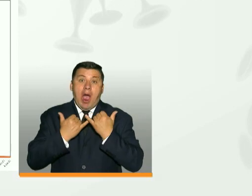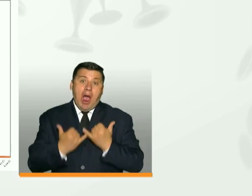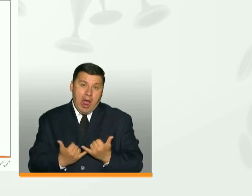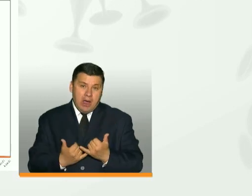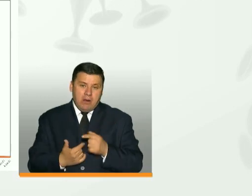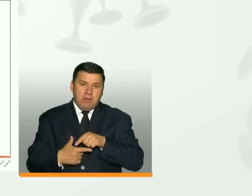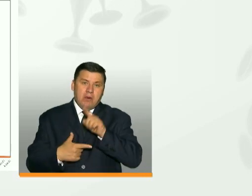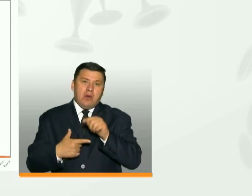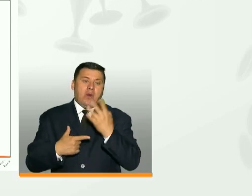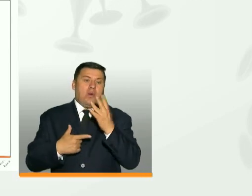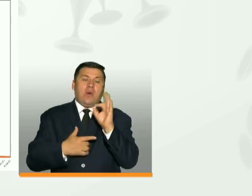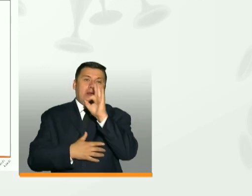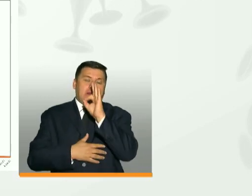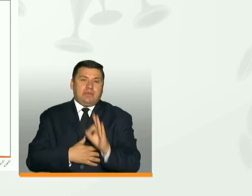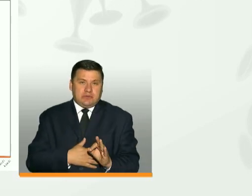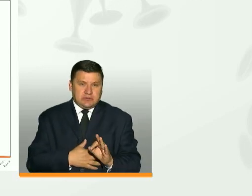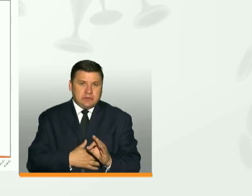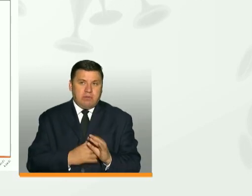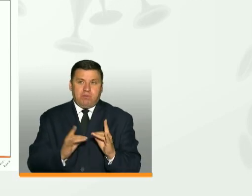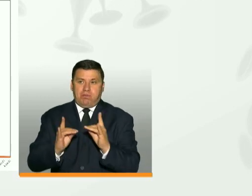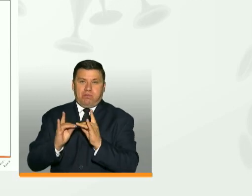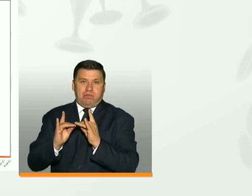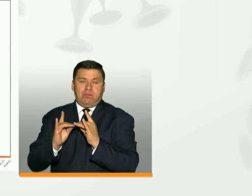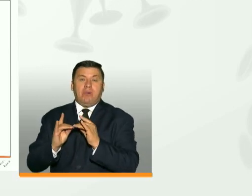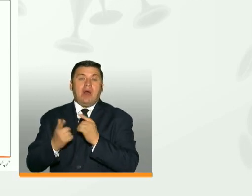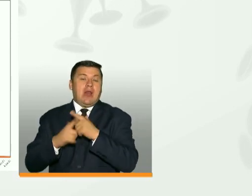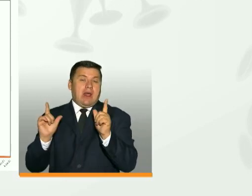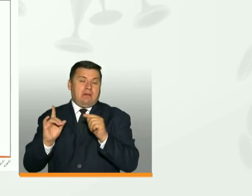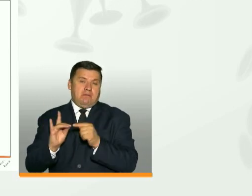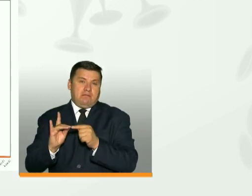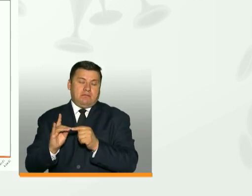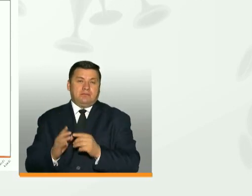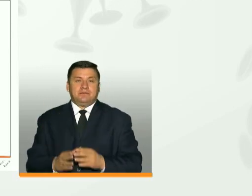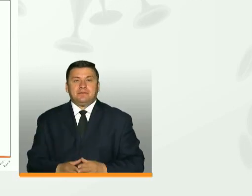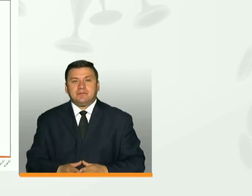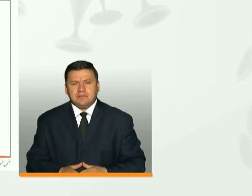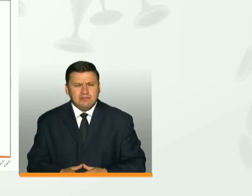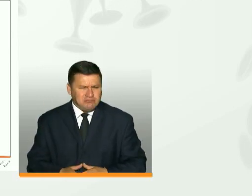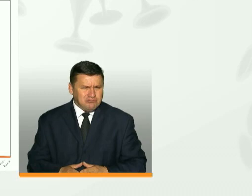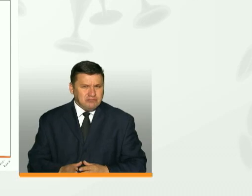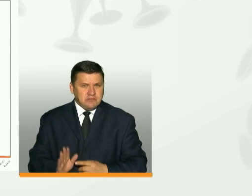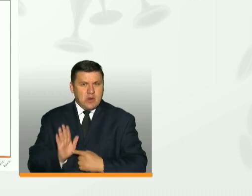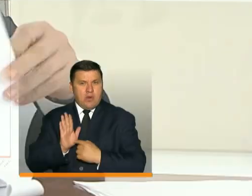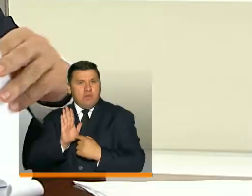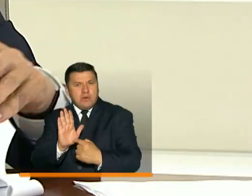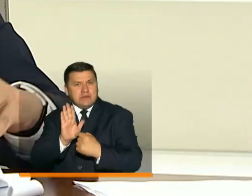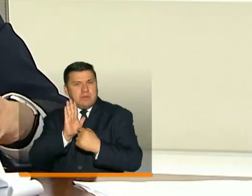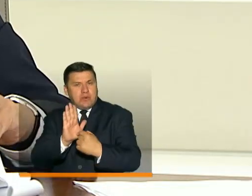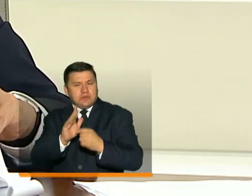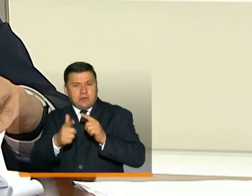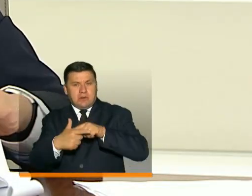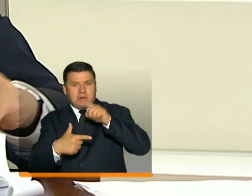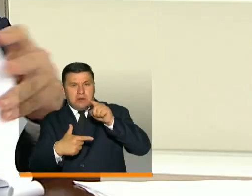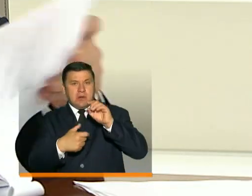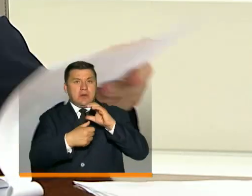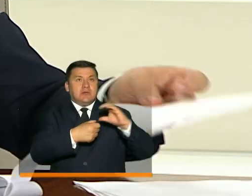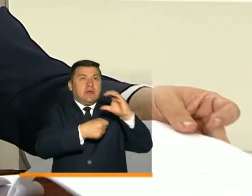un 40% de camas de cuidado intensivo disponibles. Todo esto nos muestra un